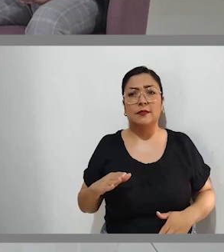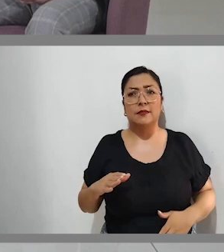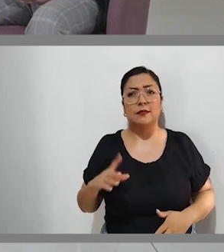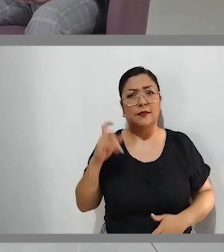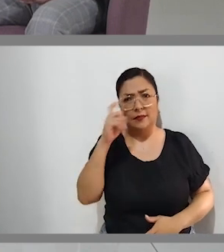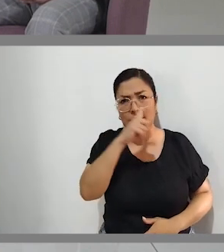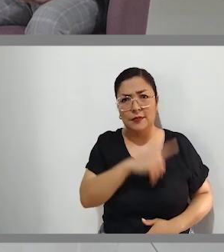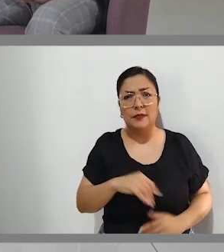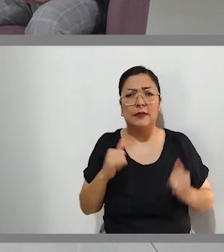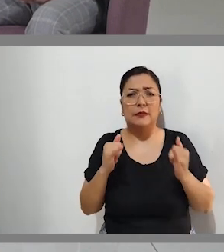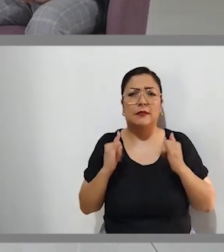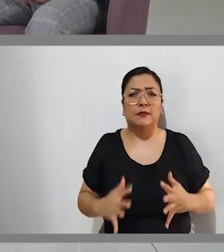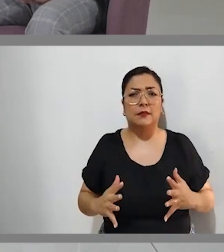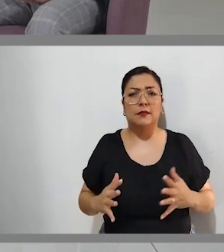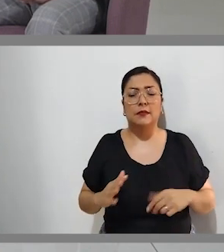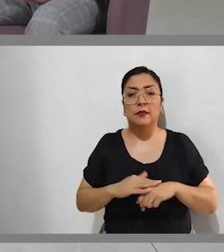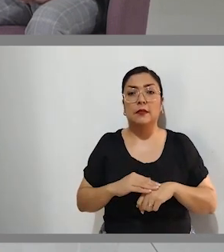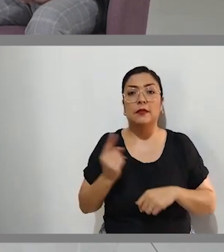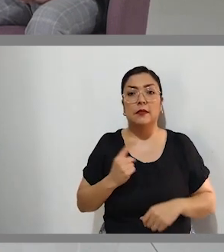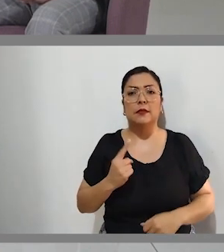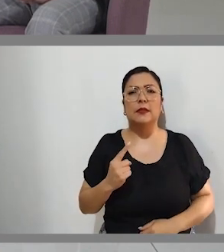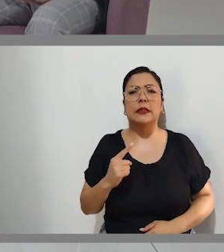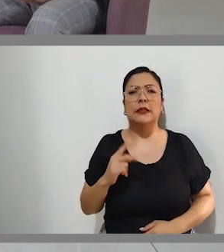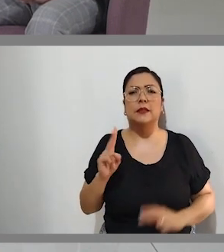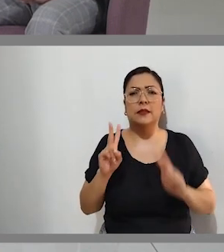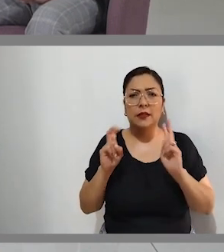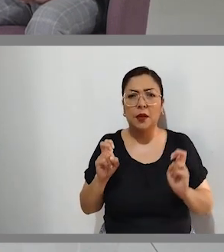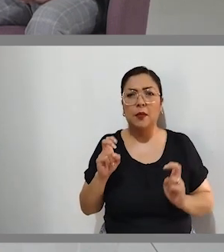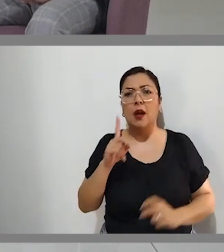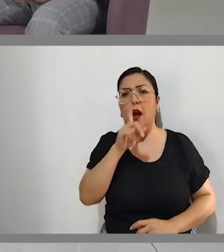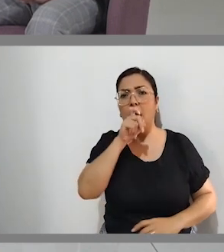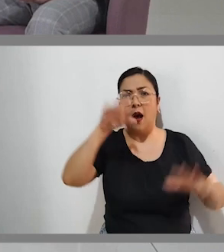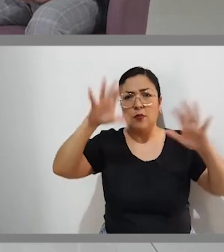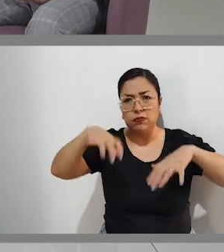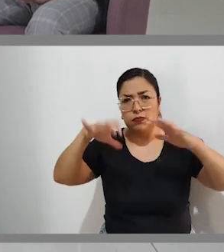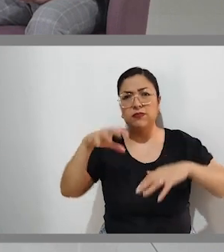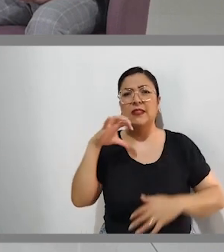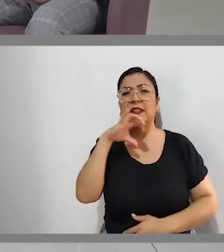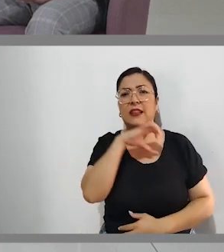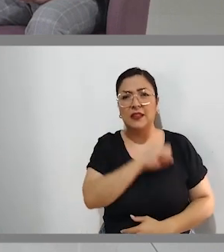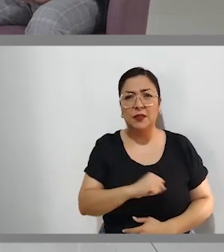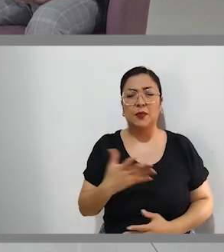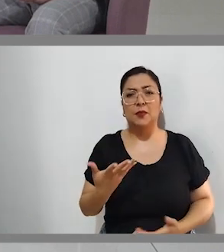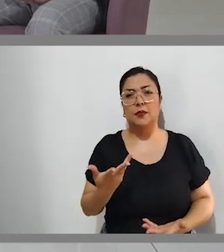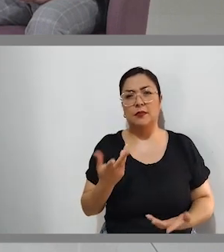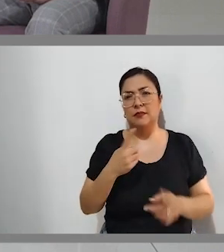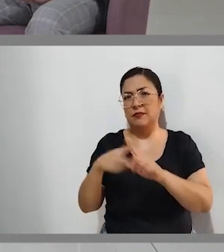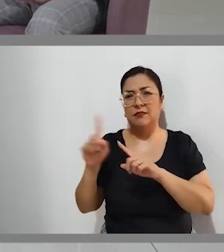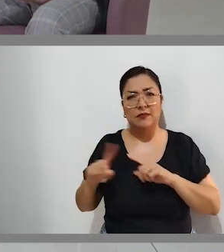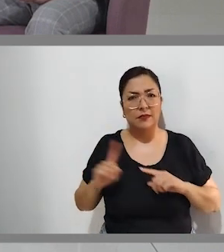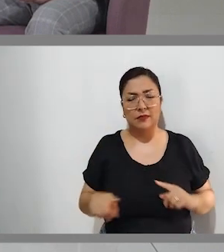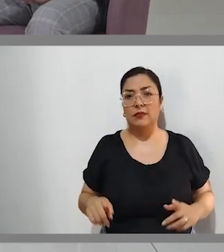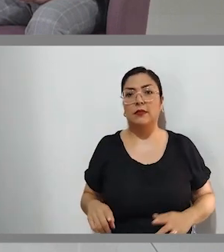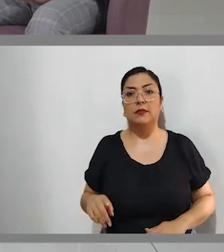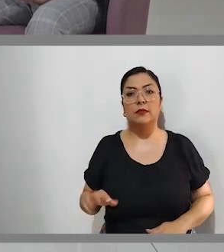este pasado proceso electoral estábamos muy al pendiente de todos los temas climáticos, porque en ocasiones, y ya ha acontecido,